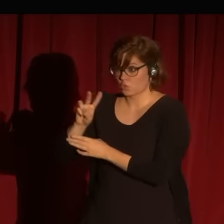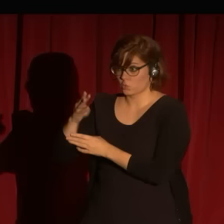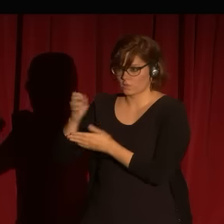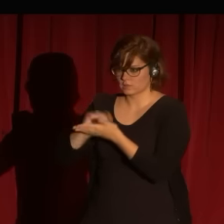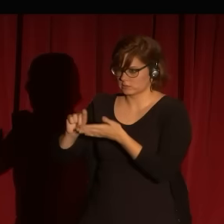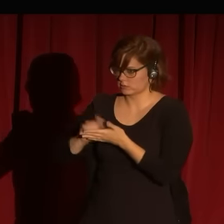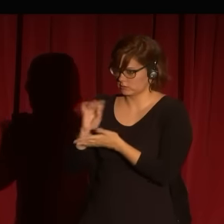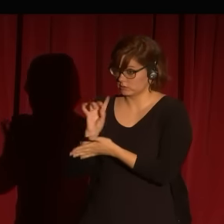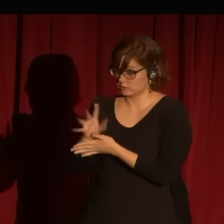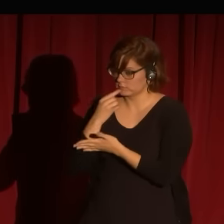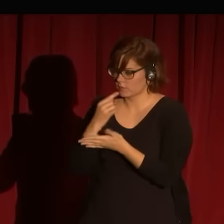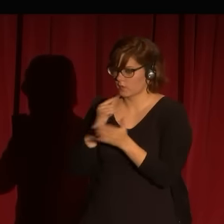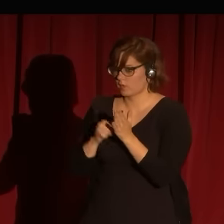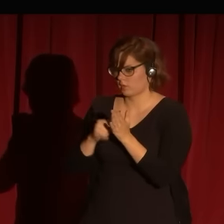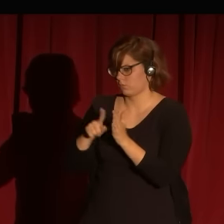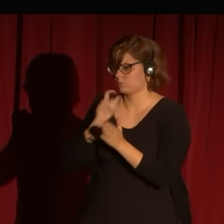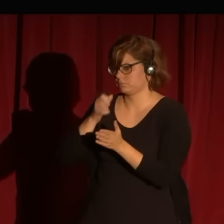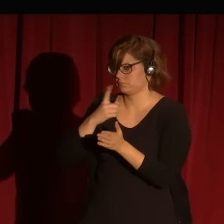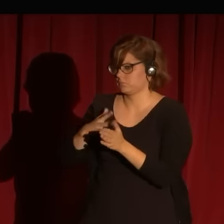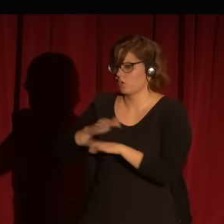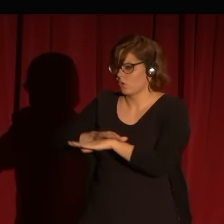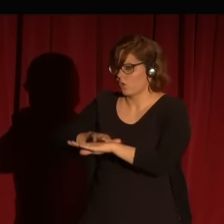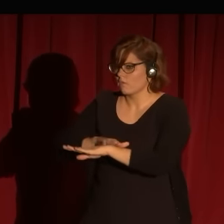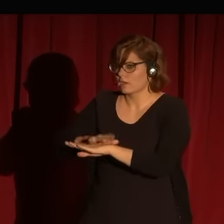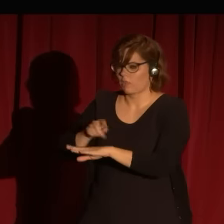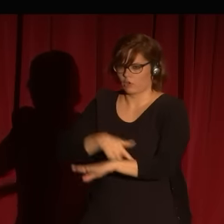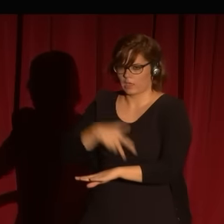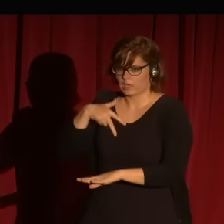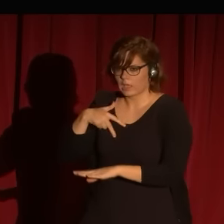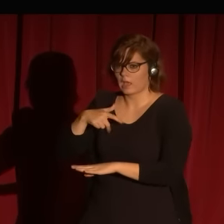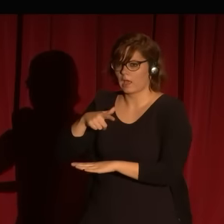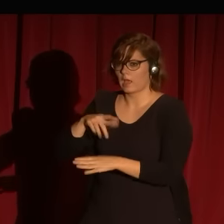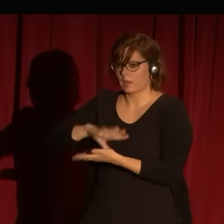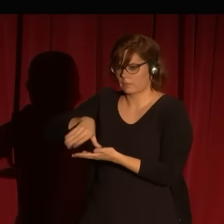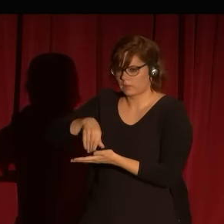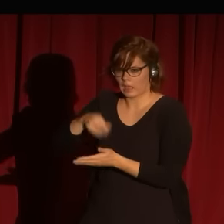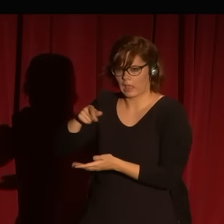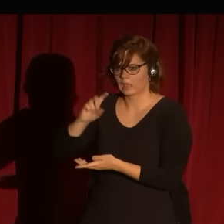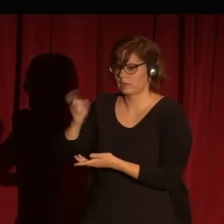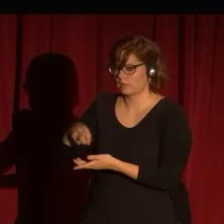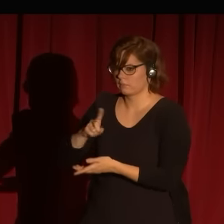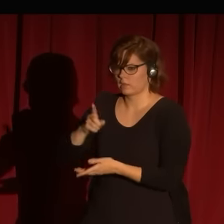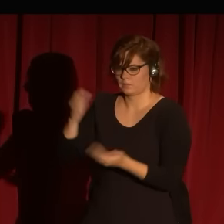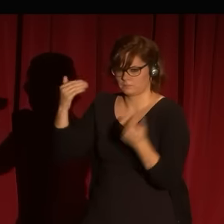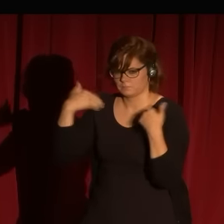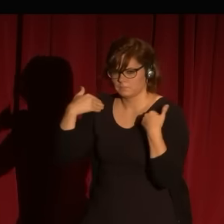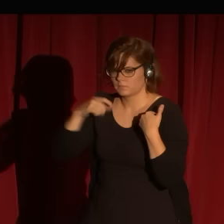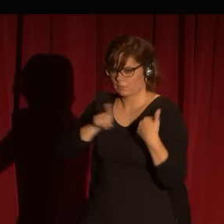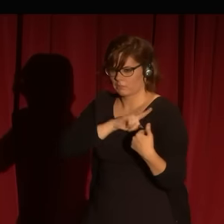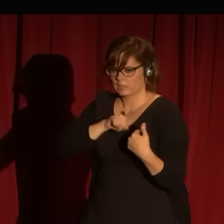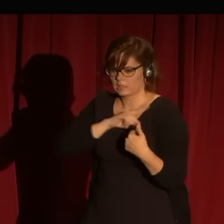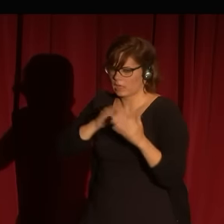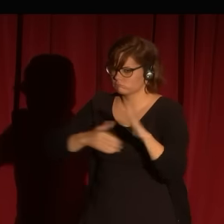grandes coleccionistas europeos y que además ha sido gobernador general de Milán un cargos políticos y militares altísimos